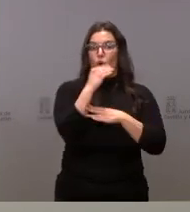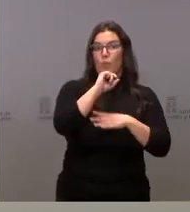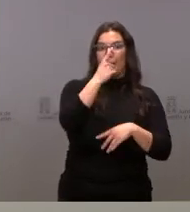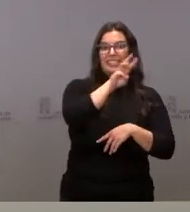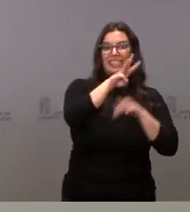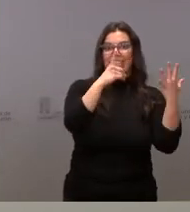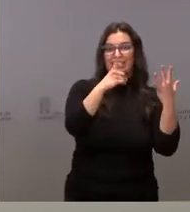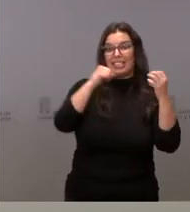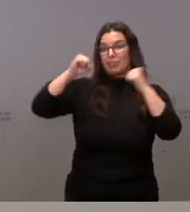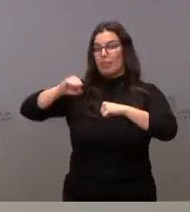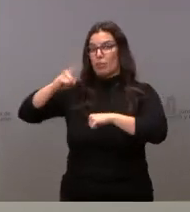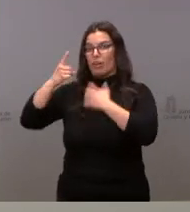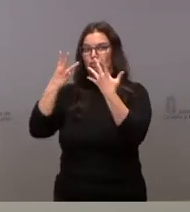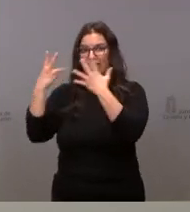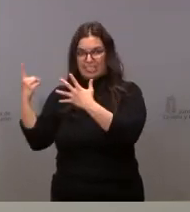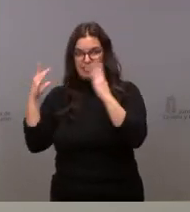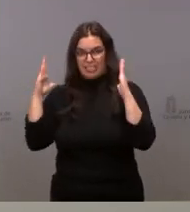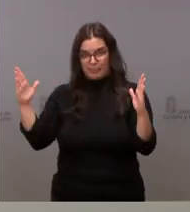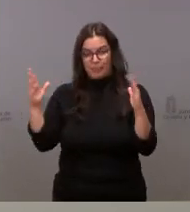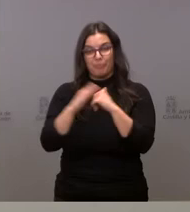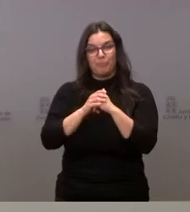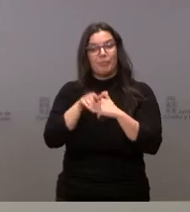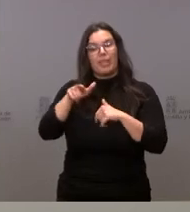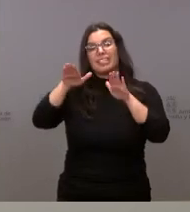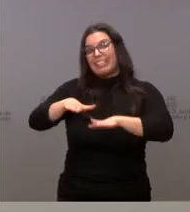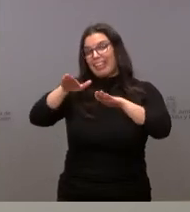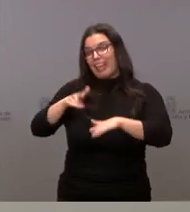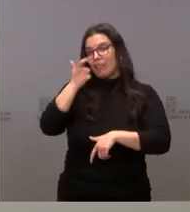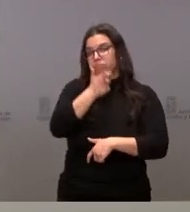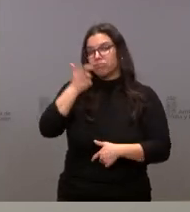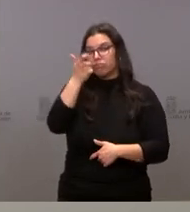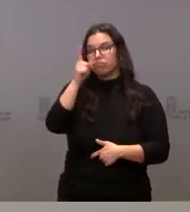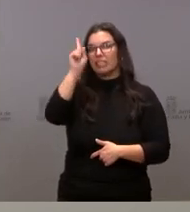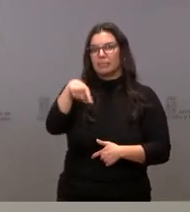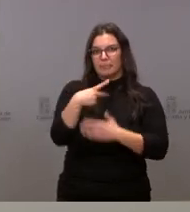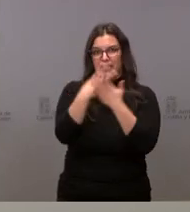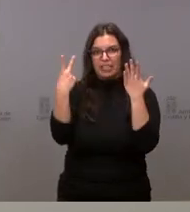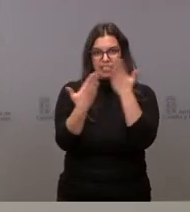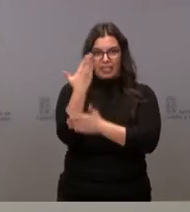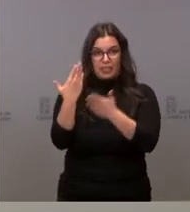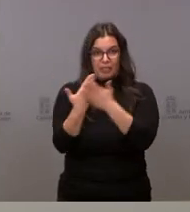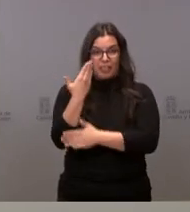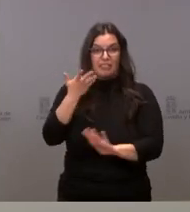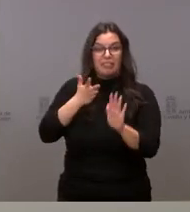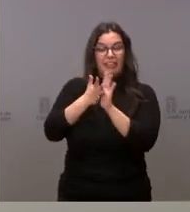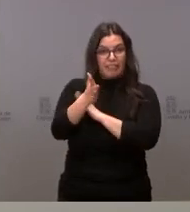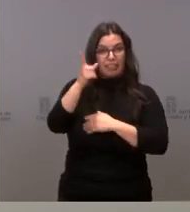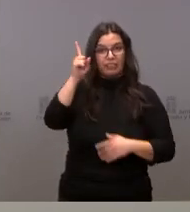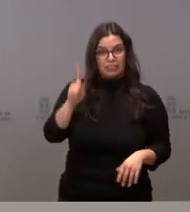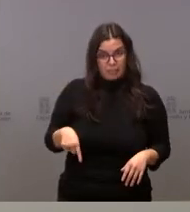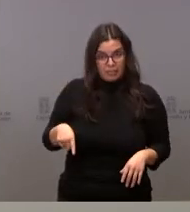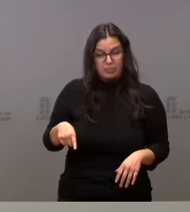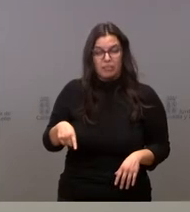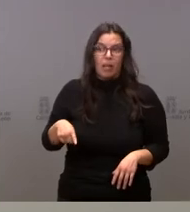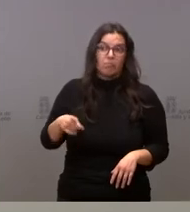a los 80 a los 86 años y presenta una estancia media en la uci también de 17 días lo cual también es un dato